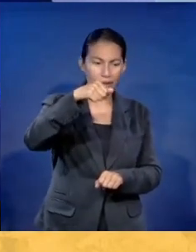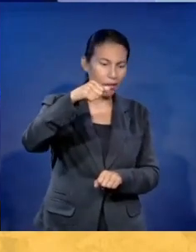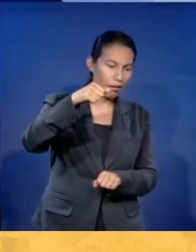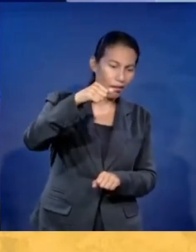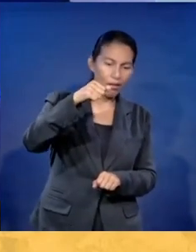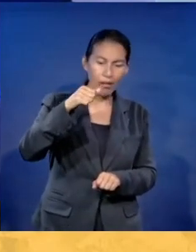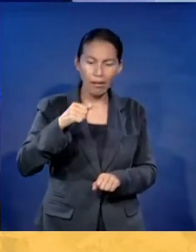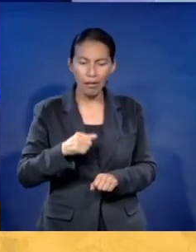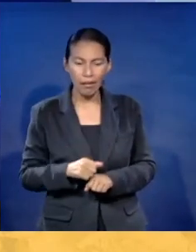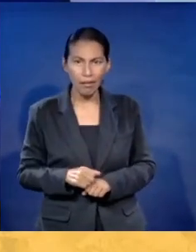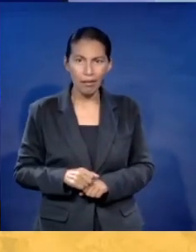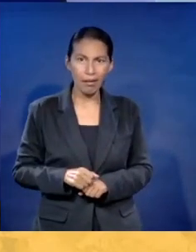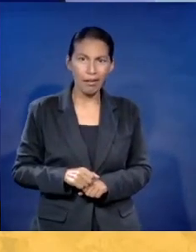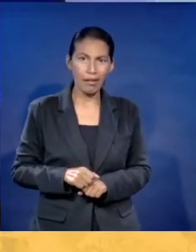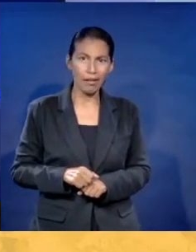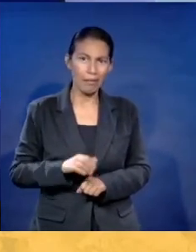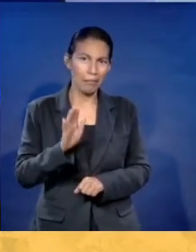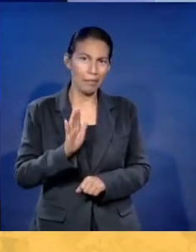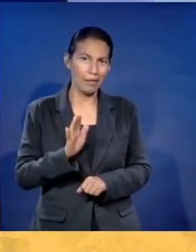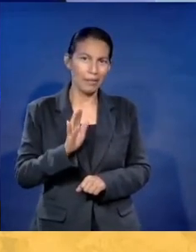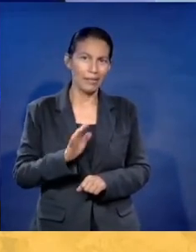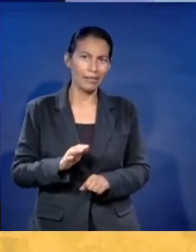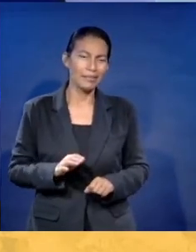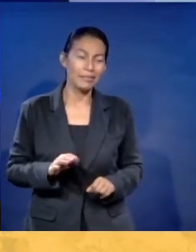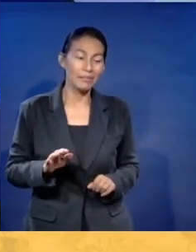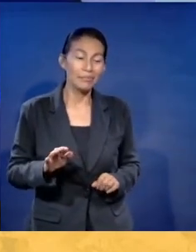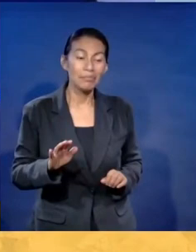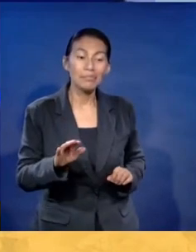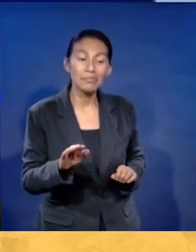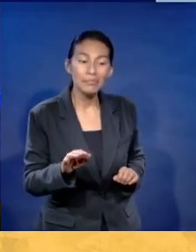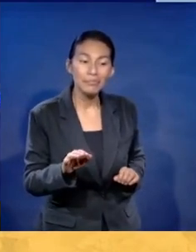y uno hasta se pone en la pose como si sí sabe no